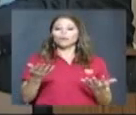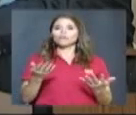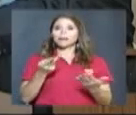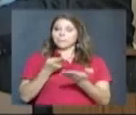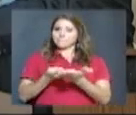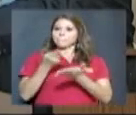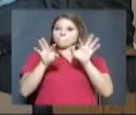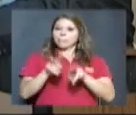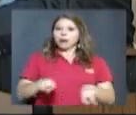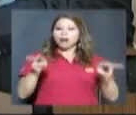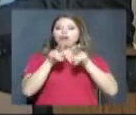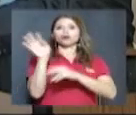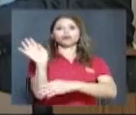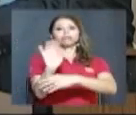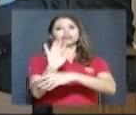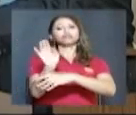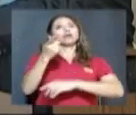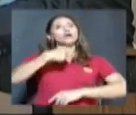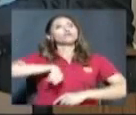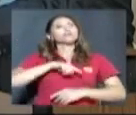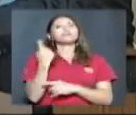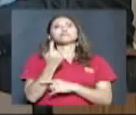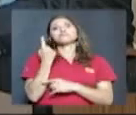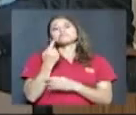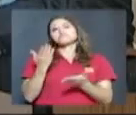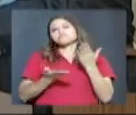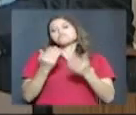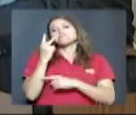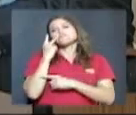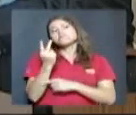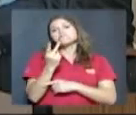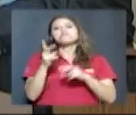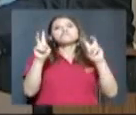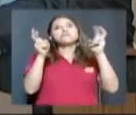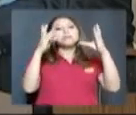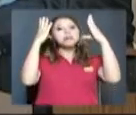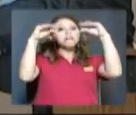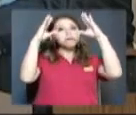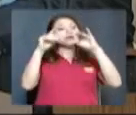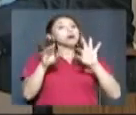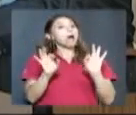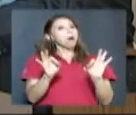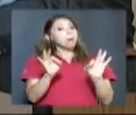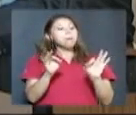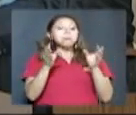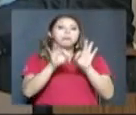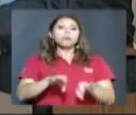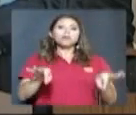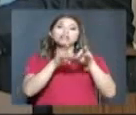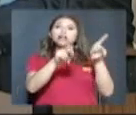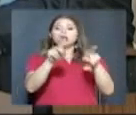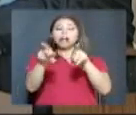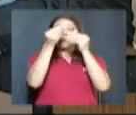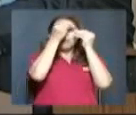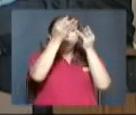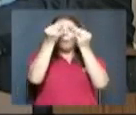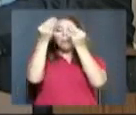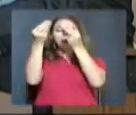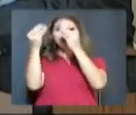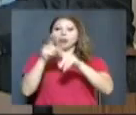de la televisión. Lo hemos visto nada más, tal vez, como el tema de la información, ¿verdad? Qué importante es que la gente esté informada, pero yo creo que la